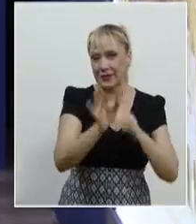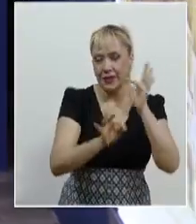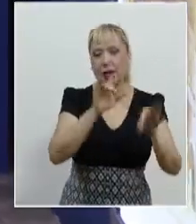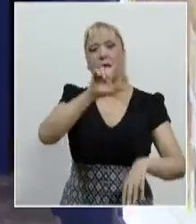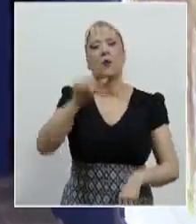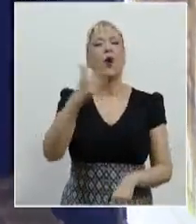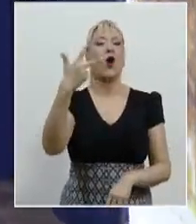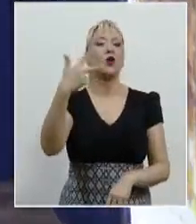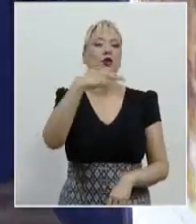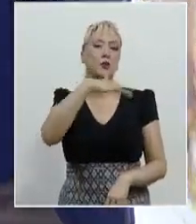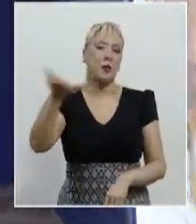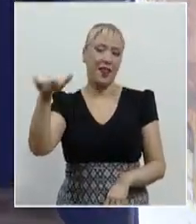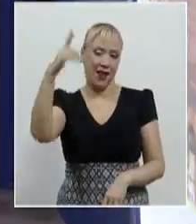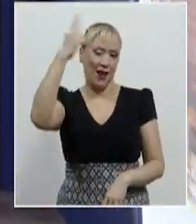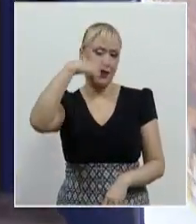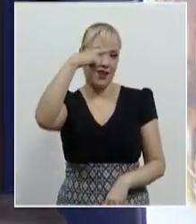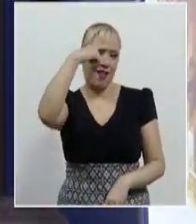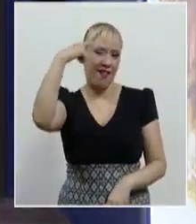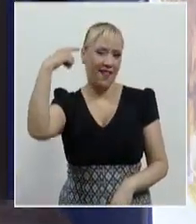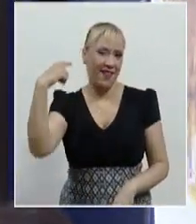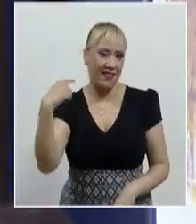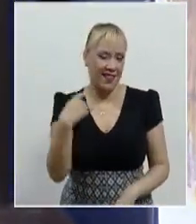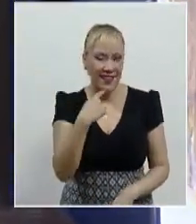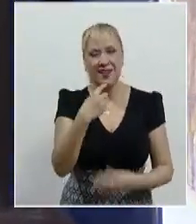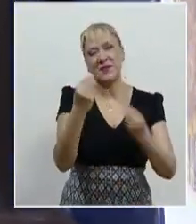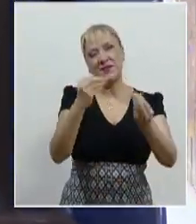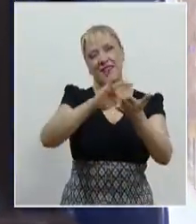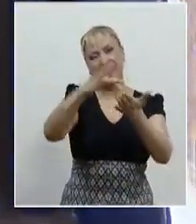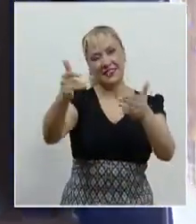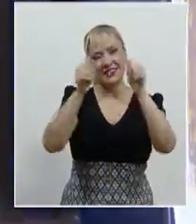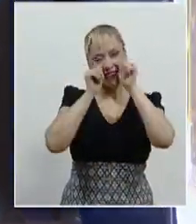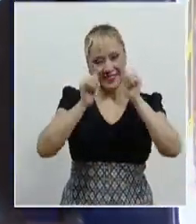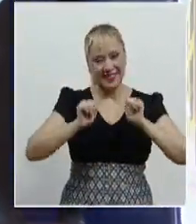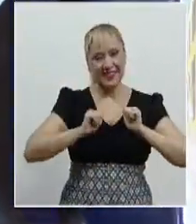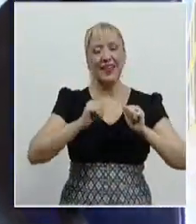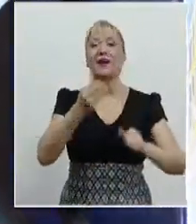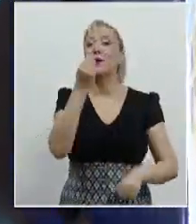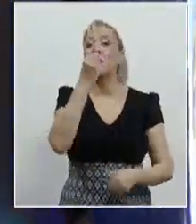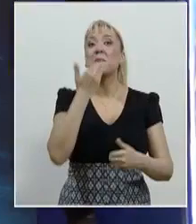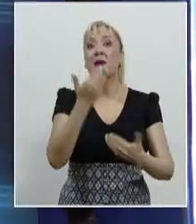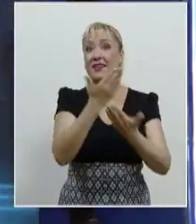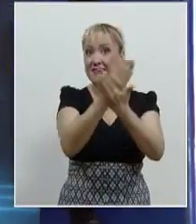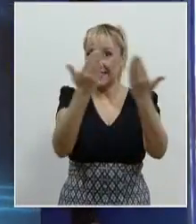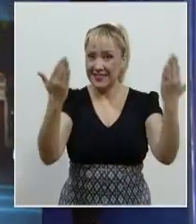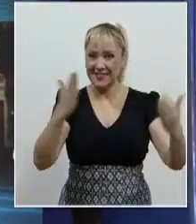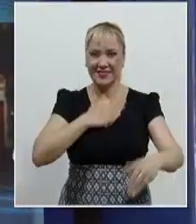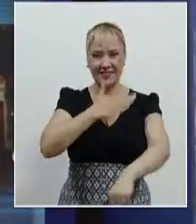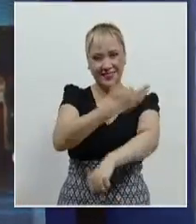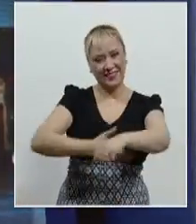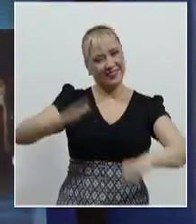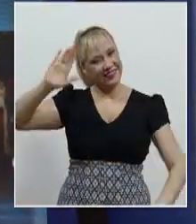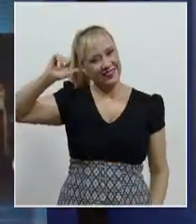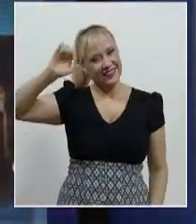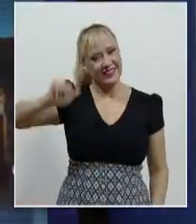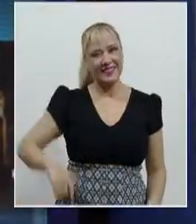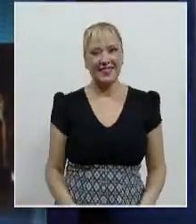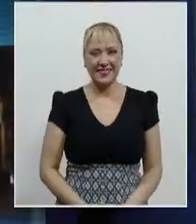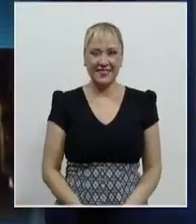las 20:30 horas el noticiero nocturno. Gracias por su atención. Que tenga una excelente tarde. Hasta pronto.